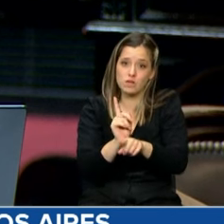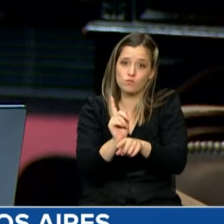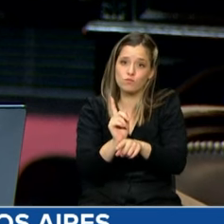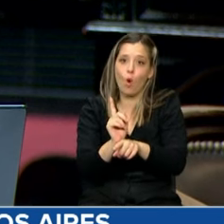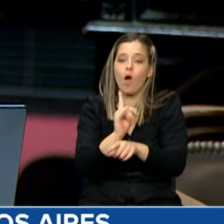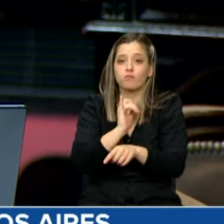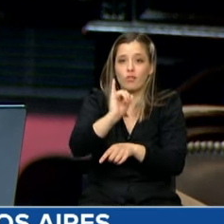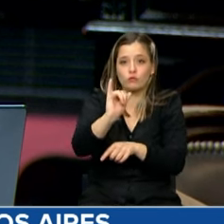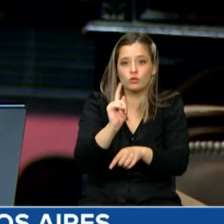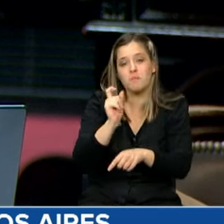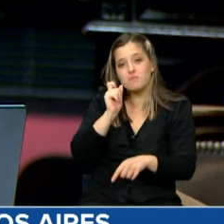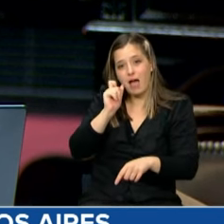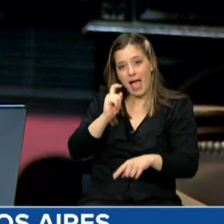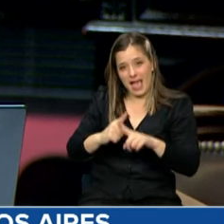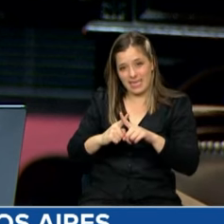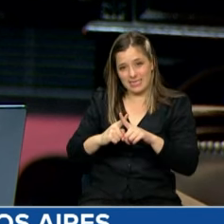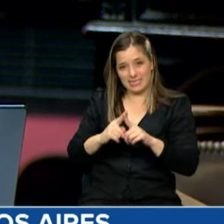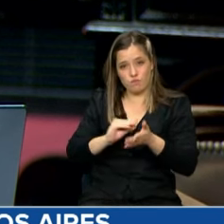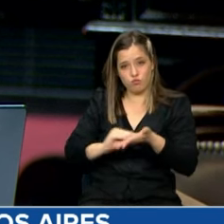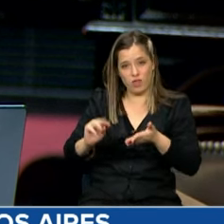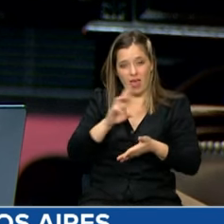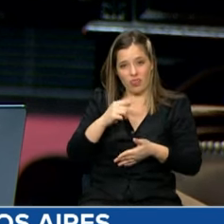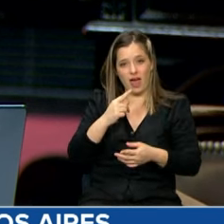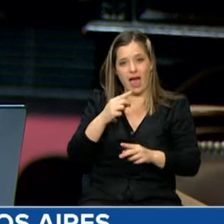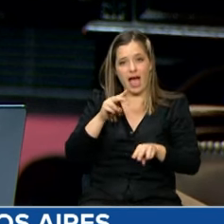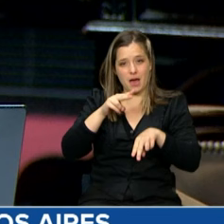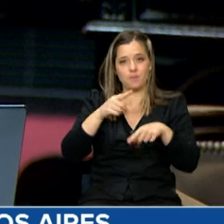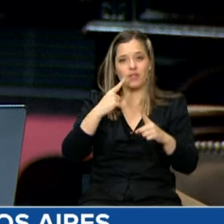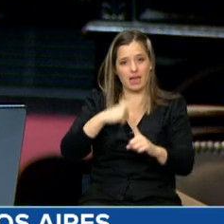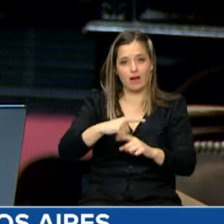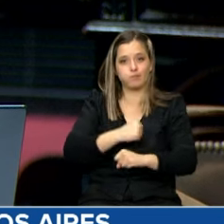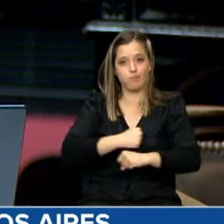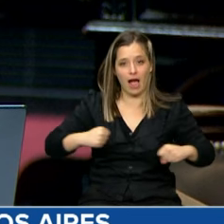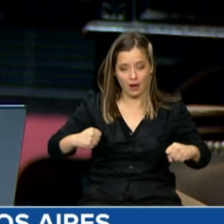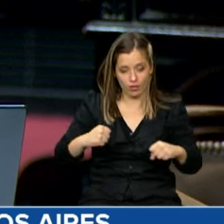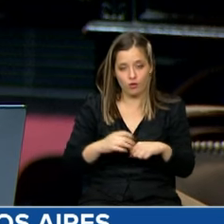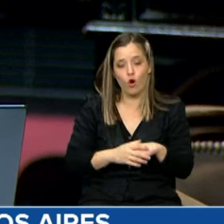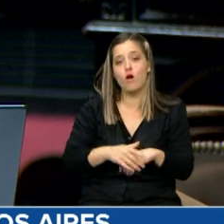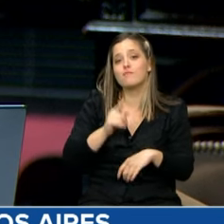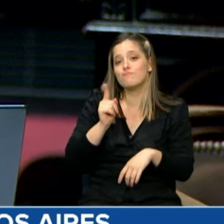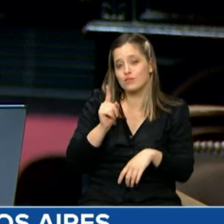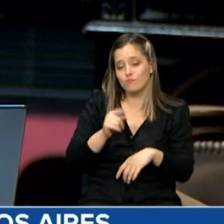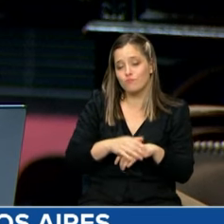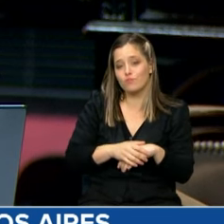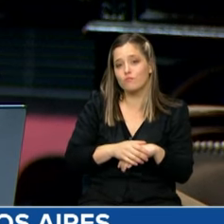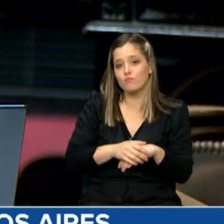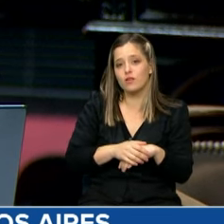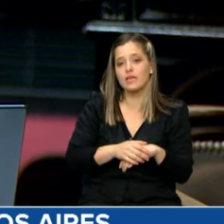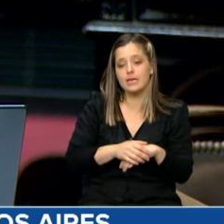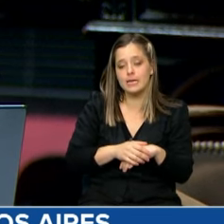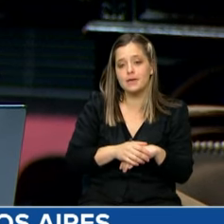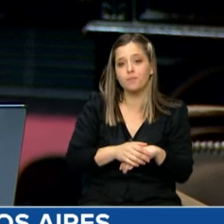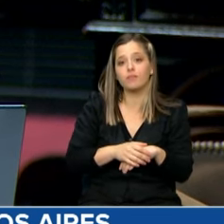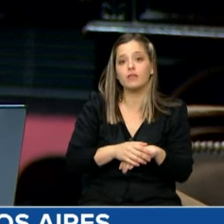hizo la exdiputada carrió con la asistencia en la investigación del actual diputado oliveto y y